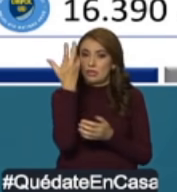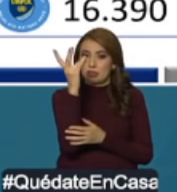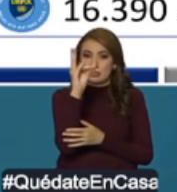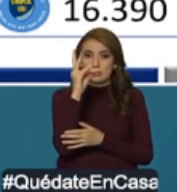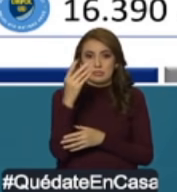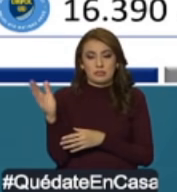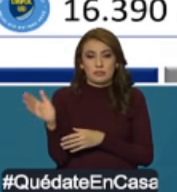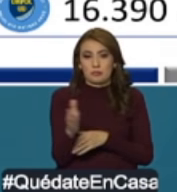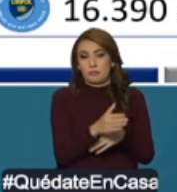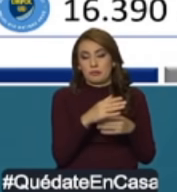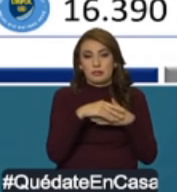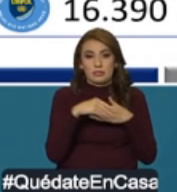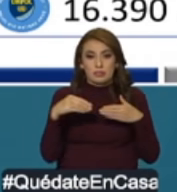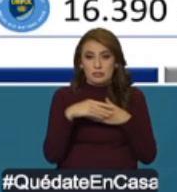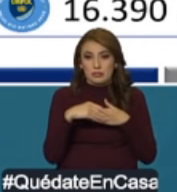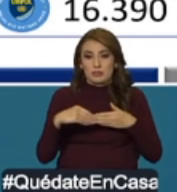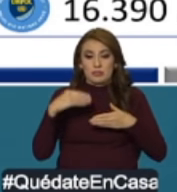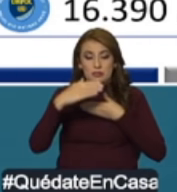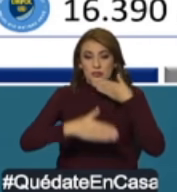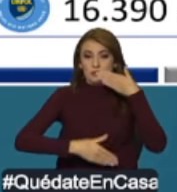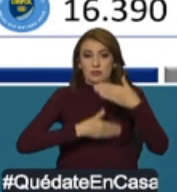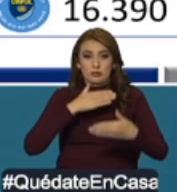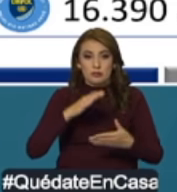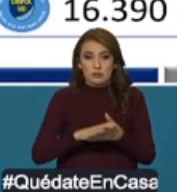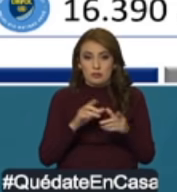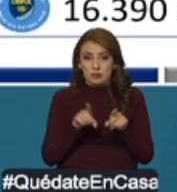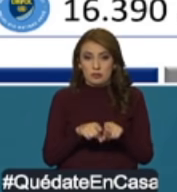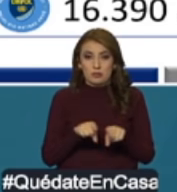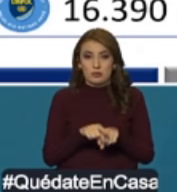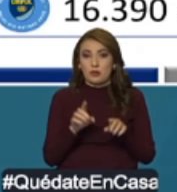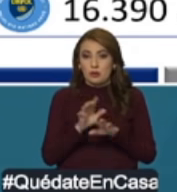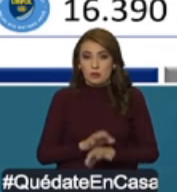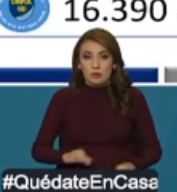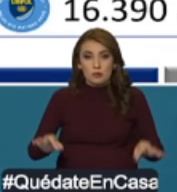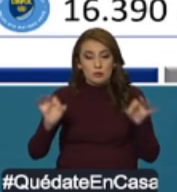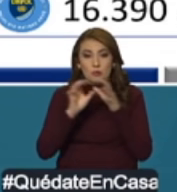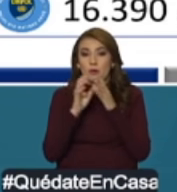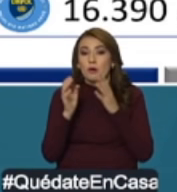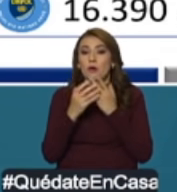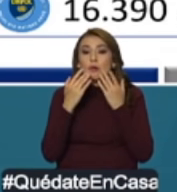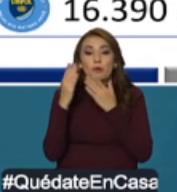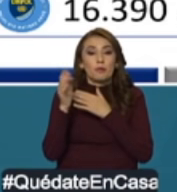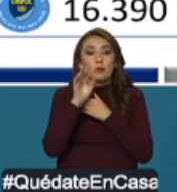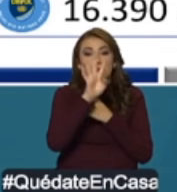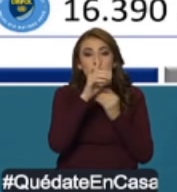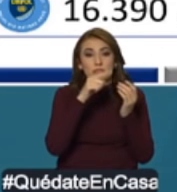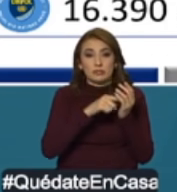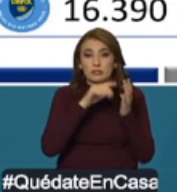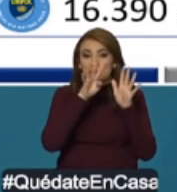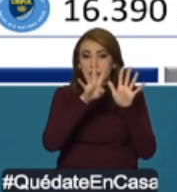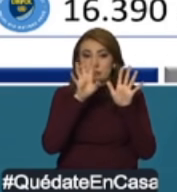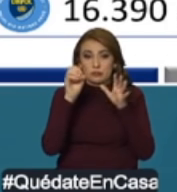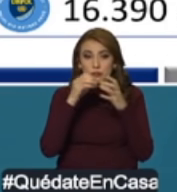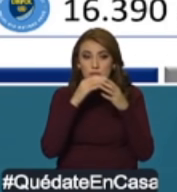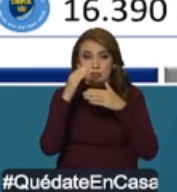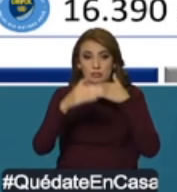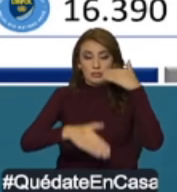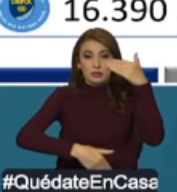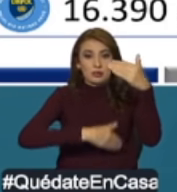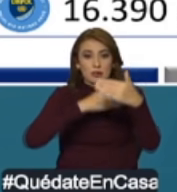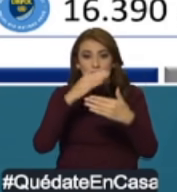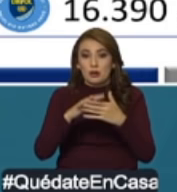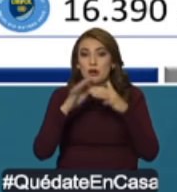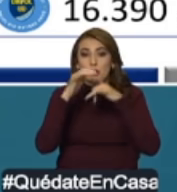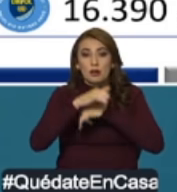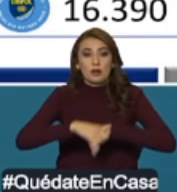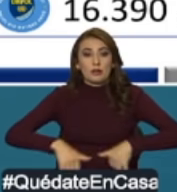17.840, conductores de vehículos y motocicletas retenidas también 4.950. Hemos tenido que también trabajar